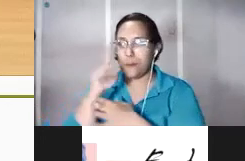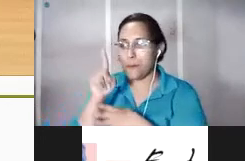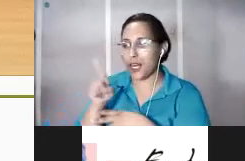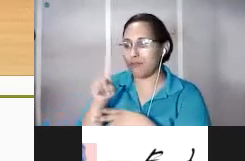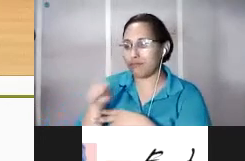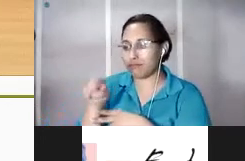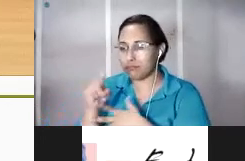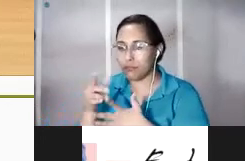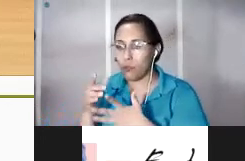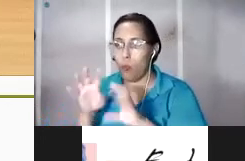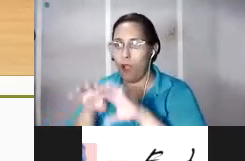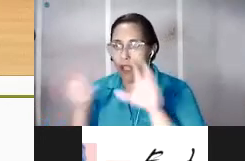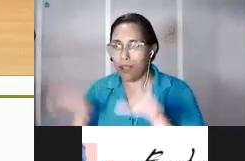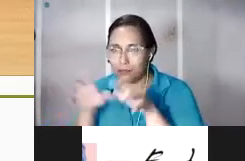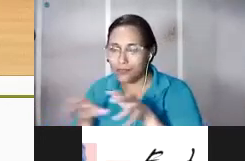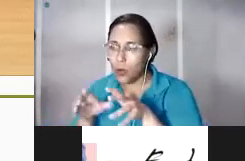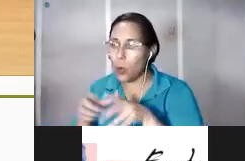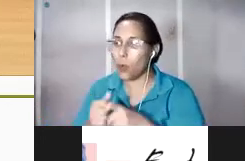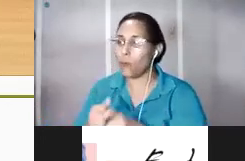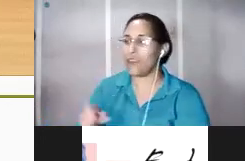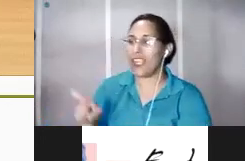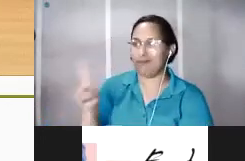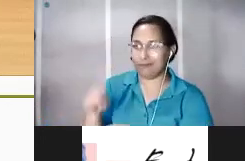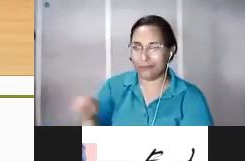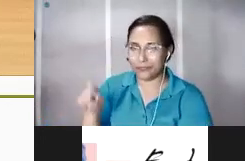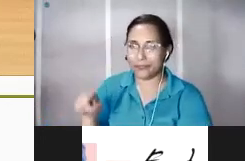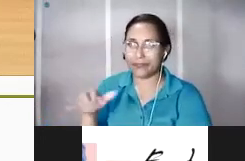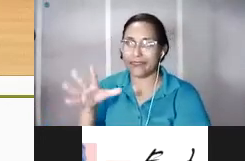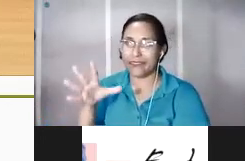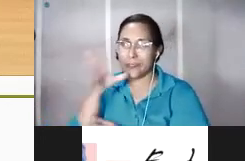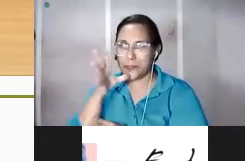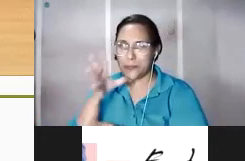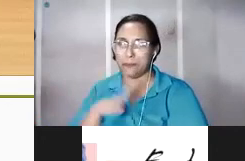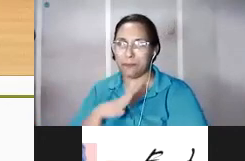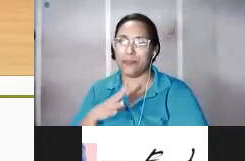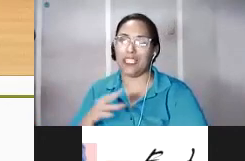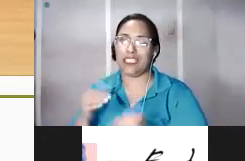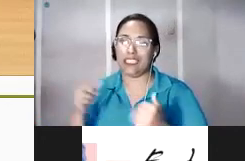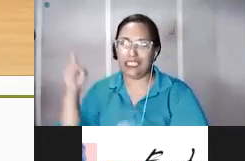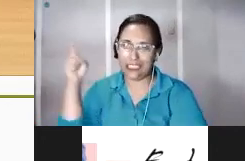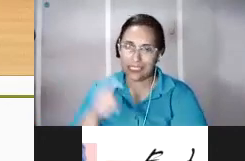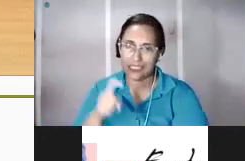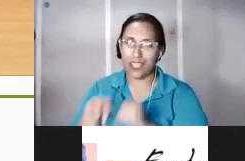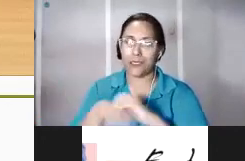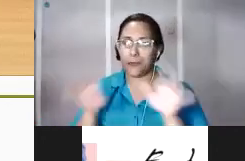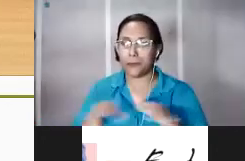las agenciaban, ellas tenían agencia, ¿no? Pero veamos algunas de